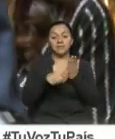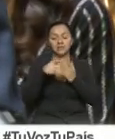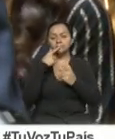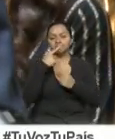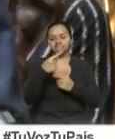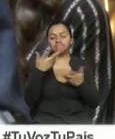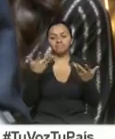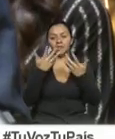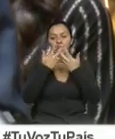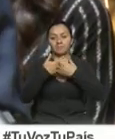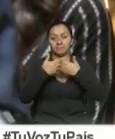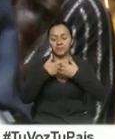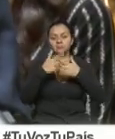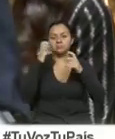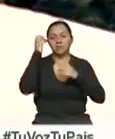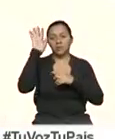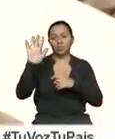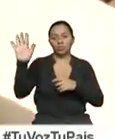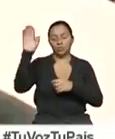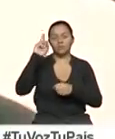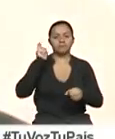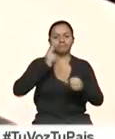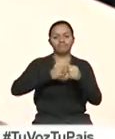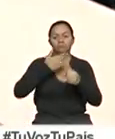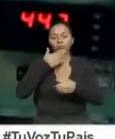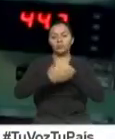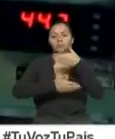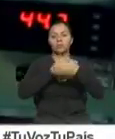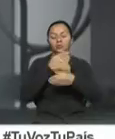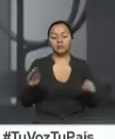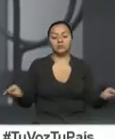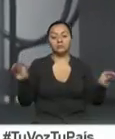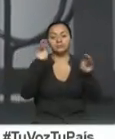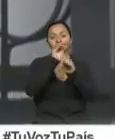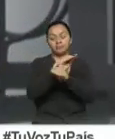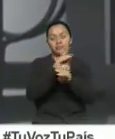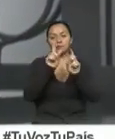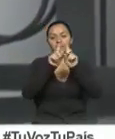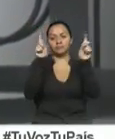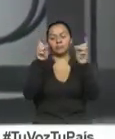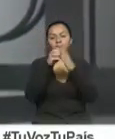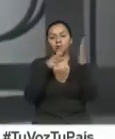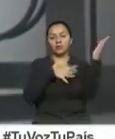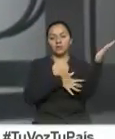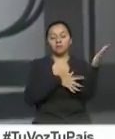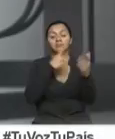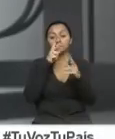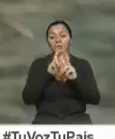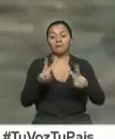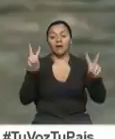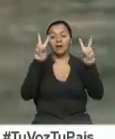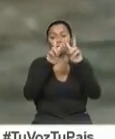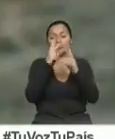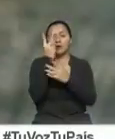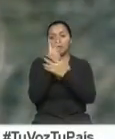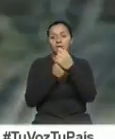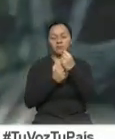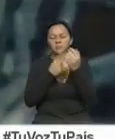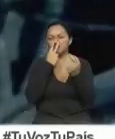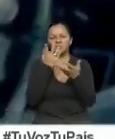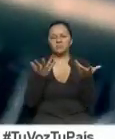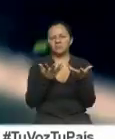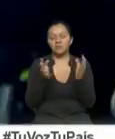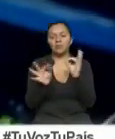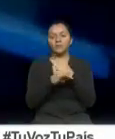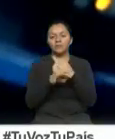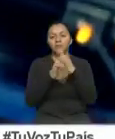empresas europeas interesadas en participar en el proceso de concesión de sopladora y CNT. Respecto a las valoraciones de ambos activos, el